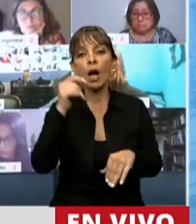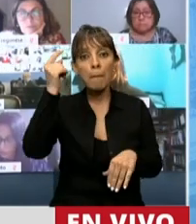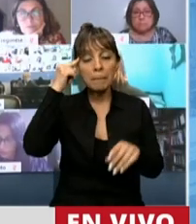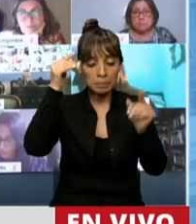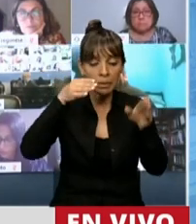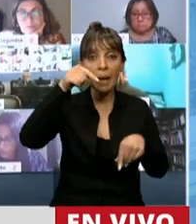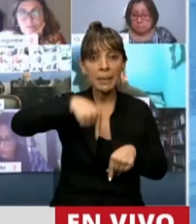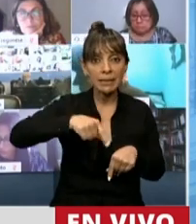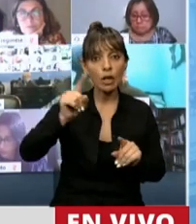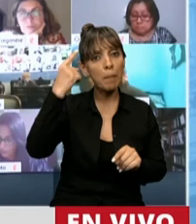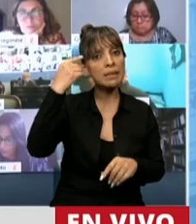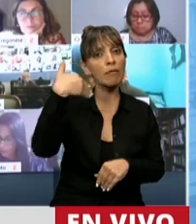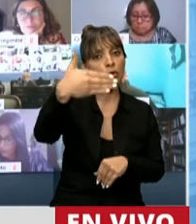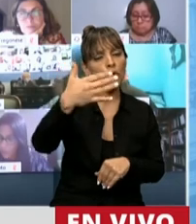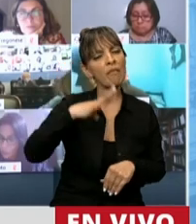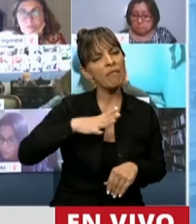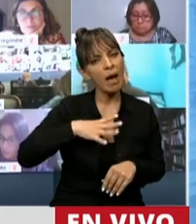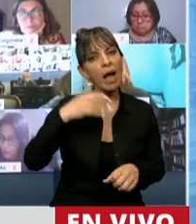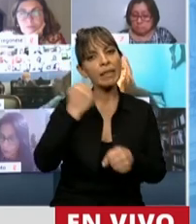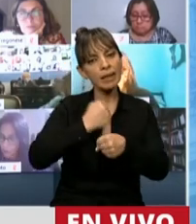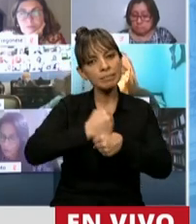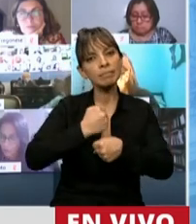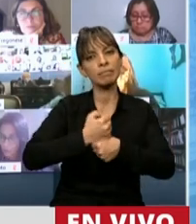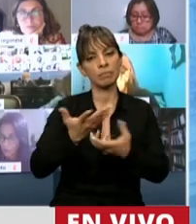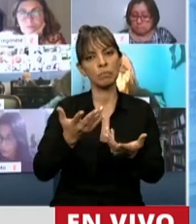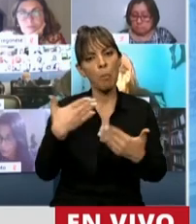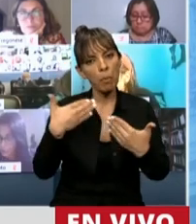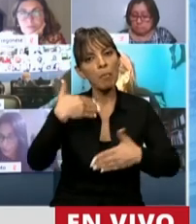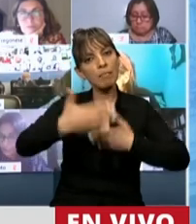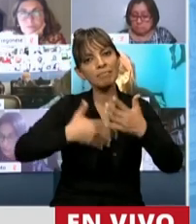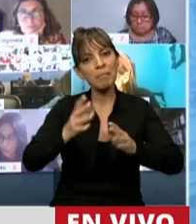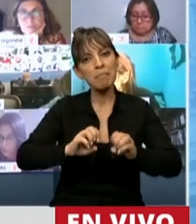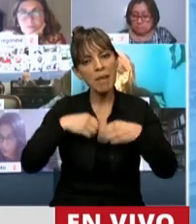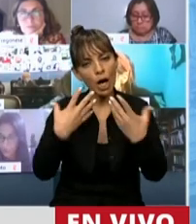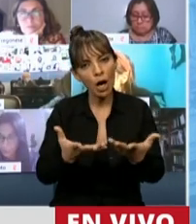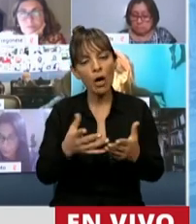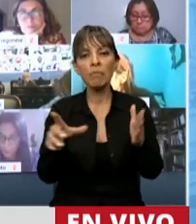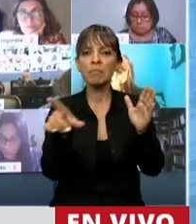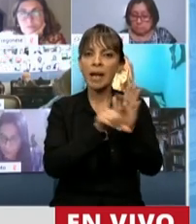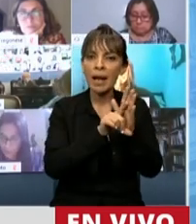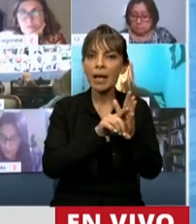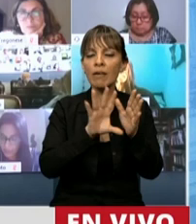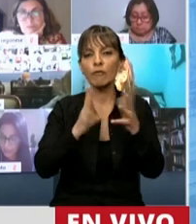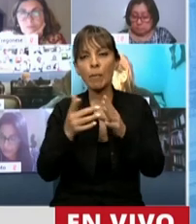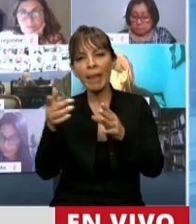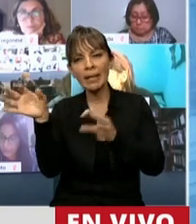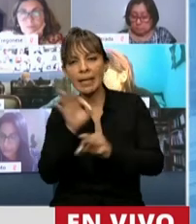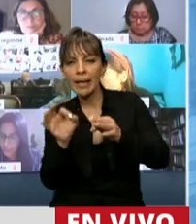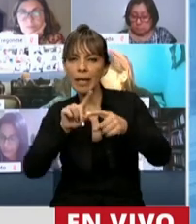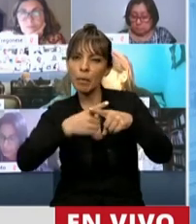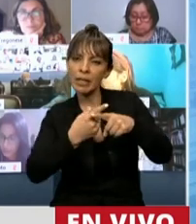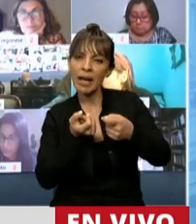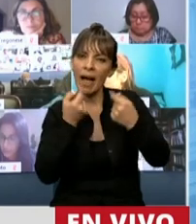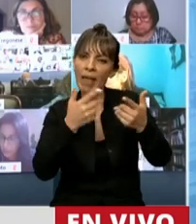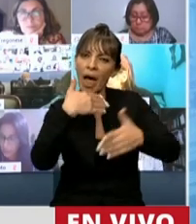presente. Queda mucho trabajo por delante y obviamente que se podrá mejorar mucho aún más la ley. La inteligencia política es la clave que permite